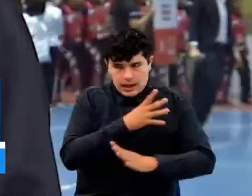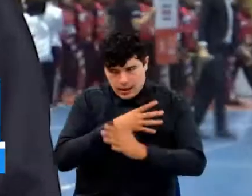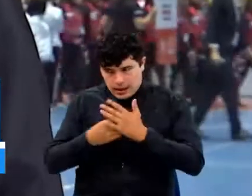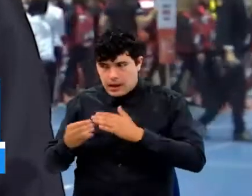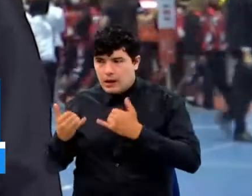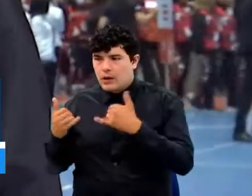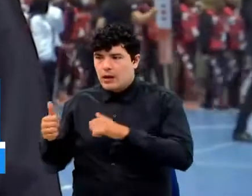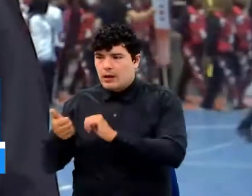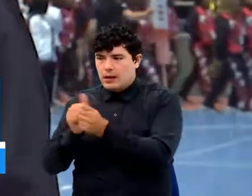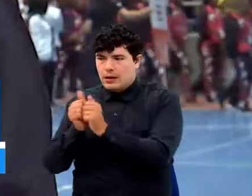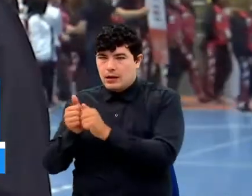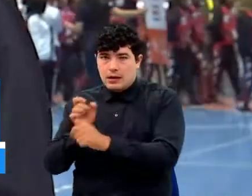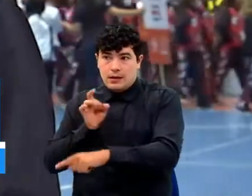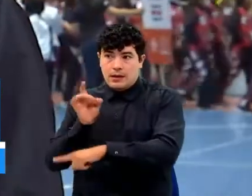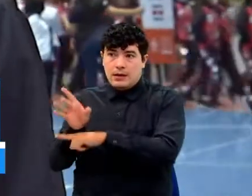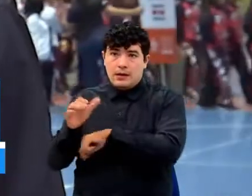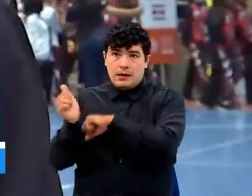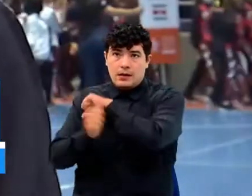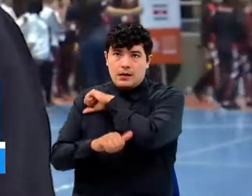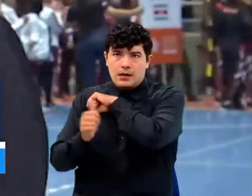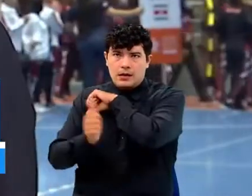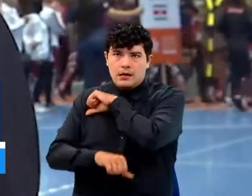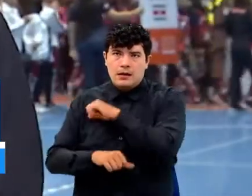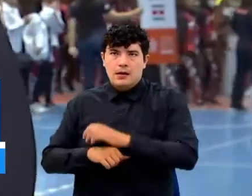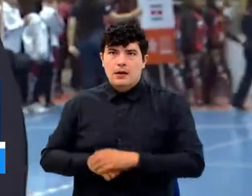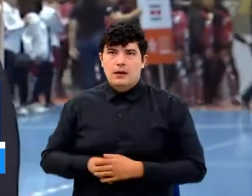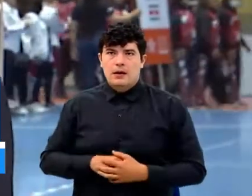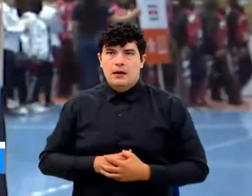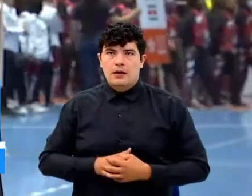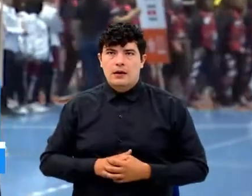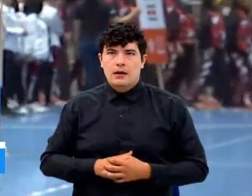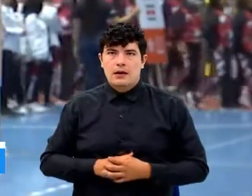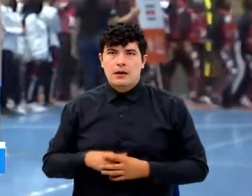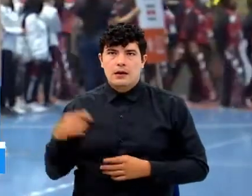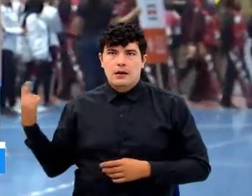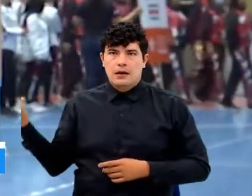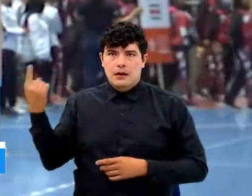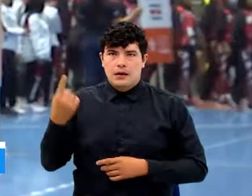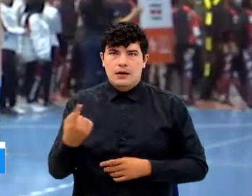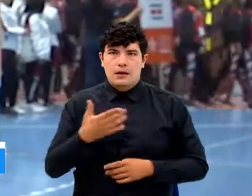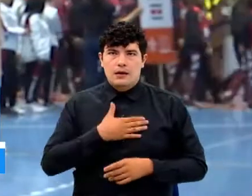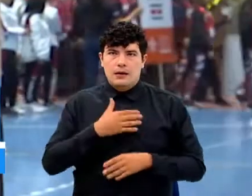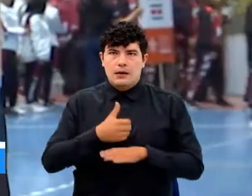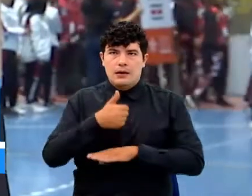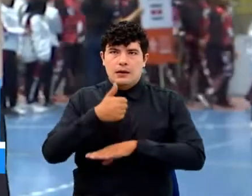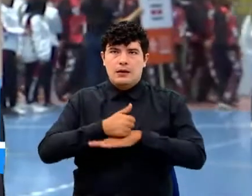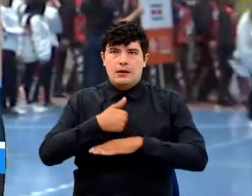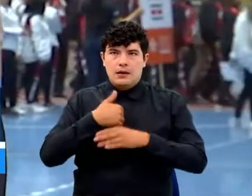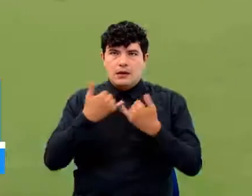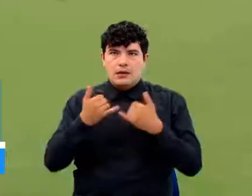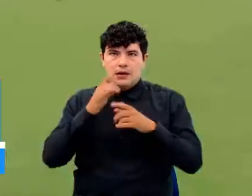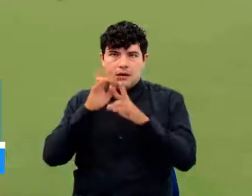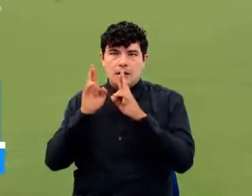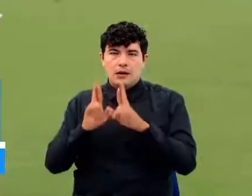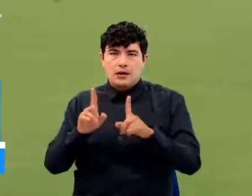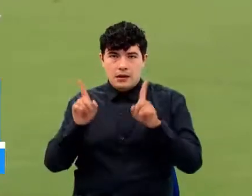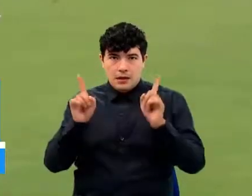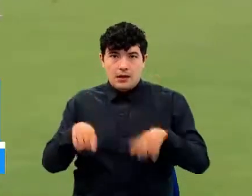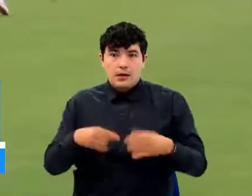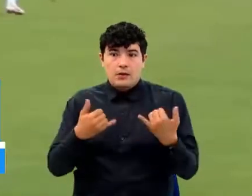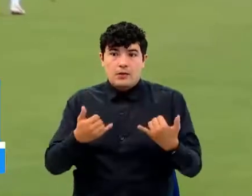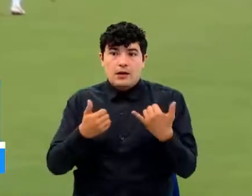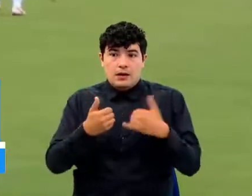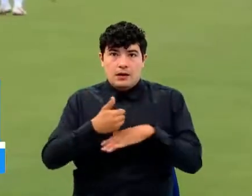Hoy le ganamos a Boyacá y ahorita pasaron y se acaban de dar cuenta que yo era el director, que le estaba dando pataditas hoy en la cancha, así que es con toda. Una fiesta